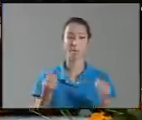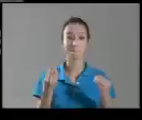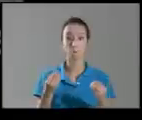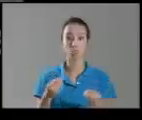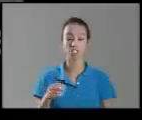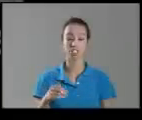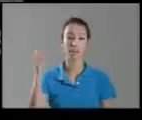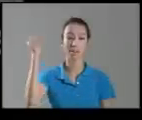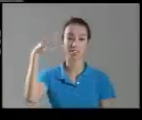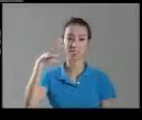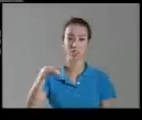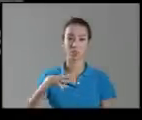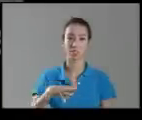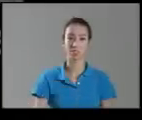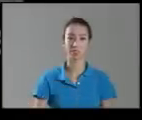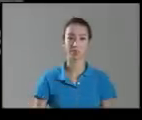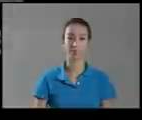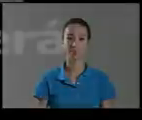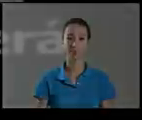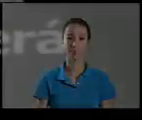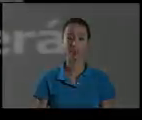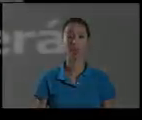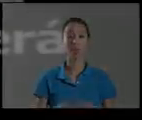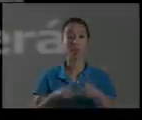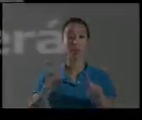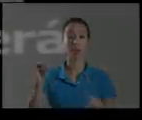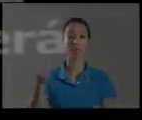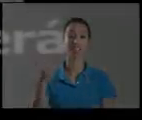El hombre de verdad